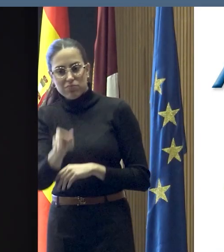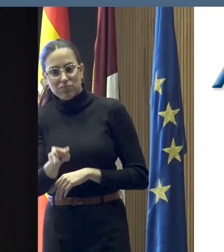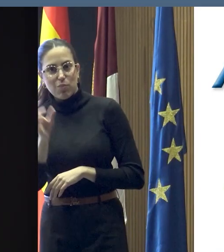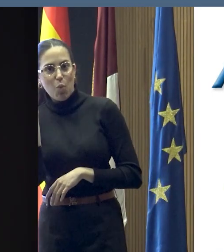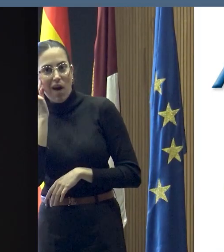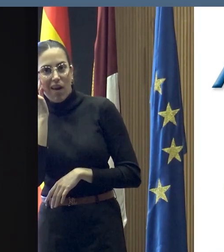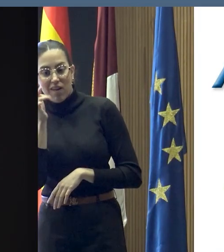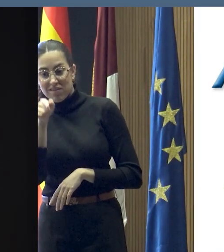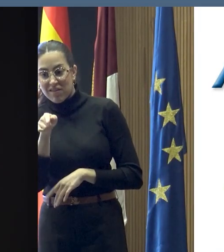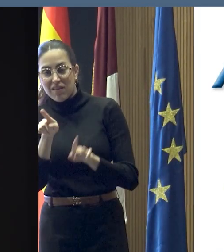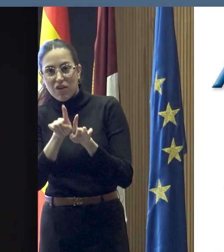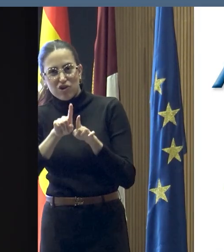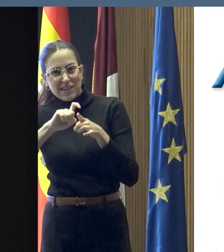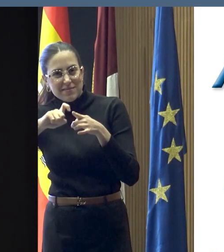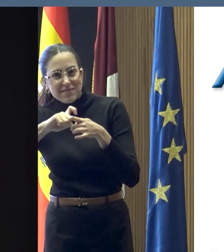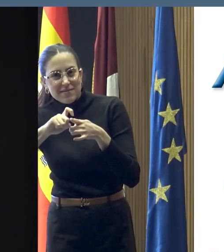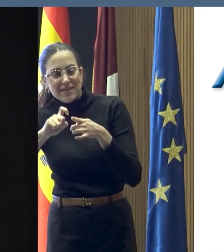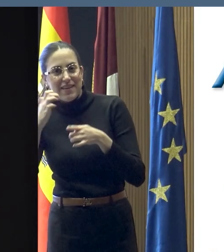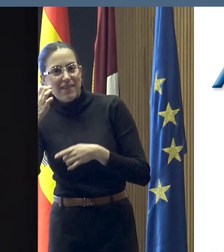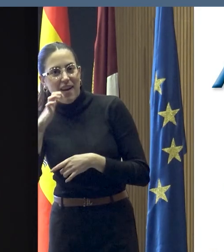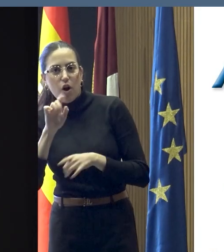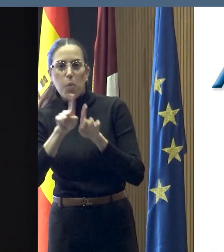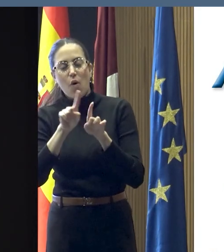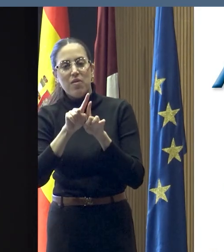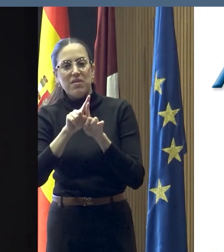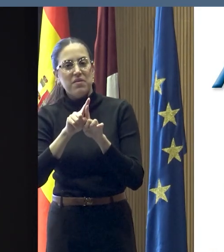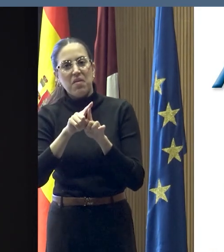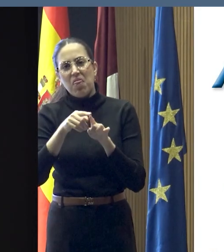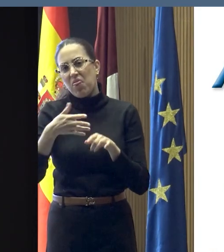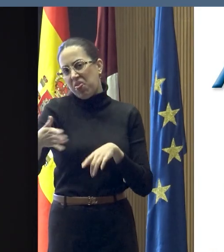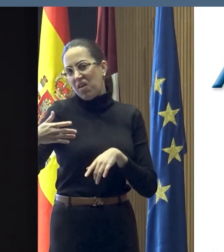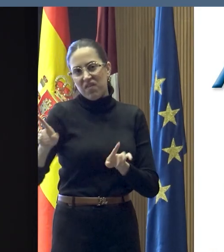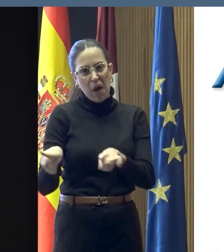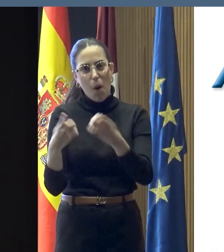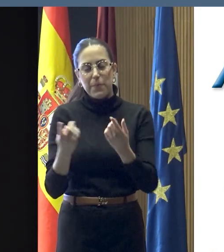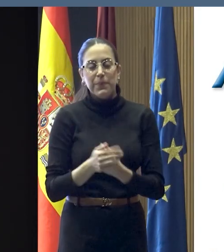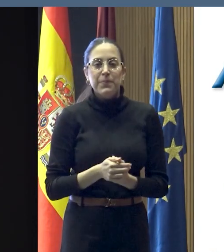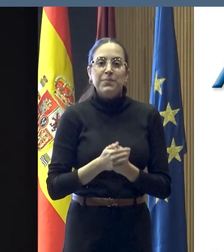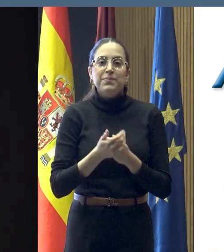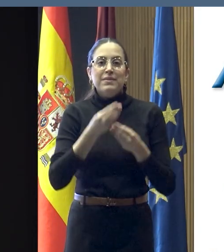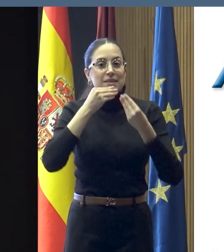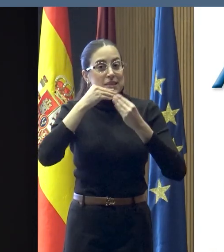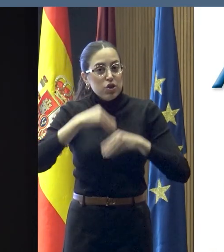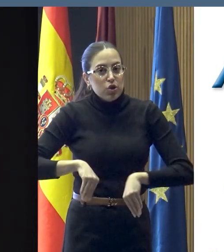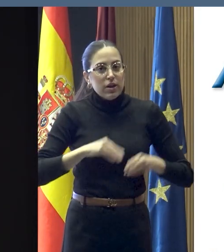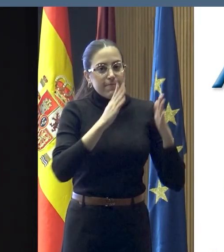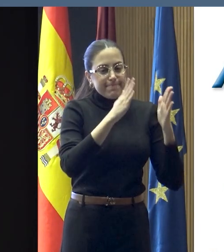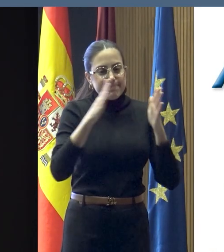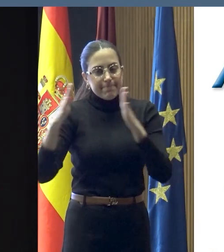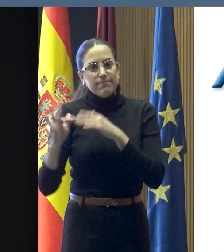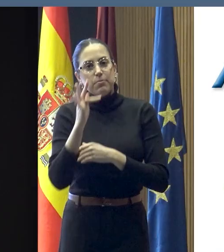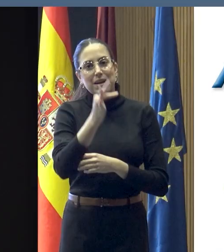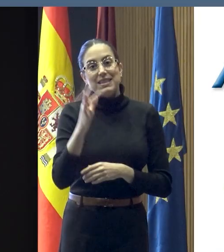de las mujeres quedaban relegadas a un segundo plano. A través de un recorrido histórico y